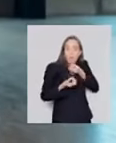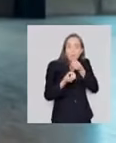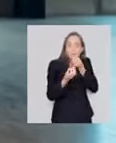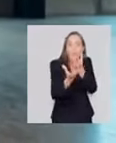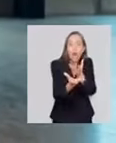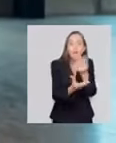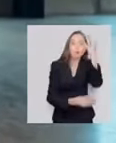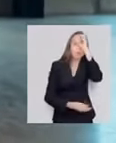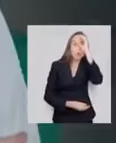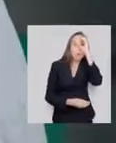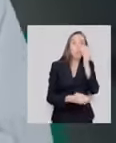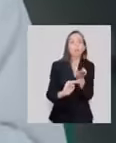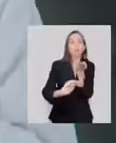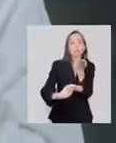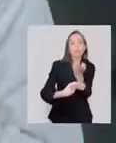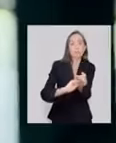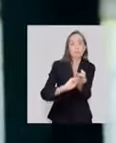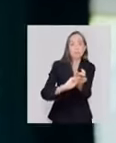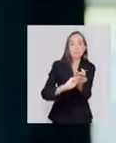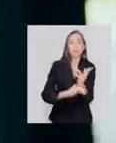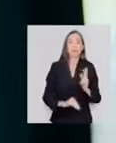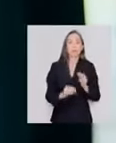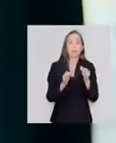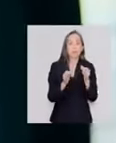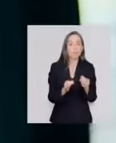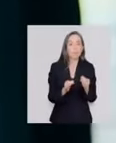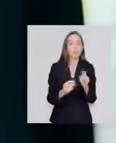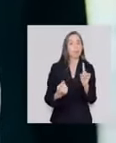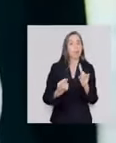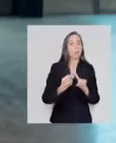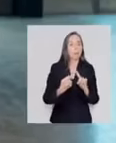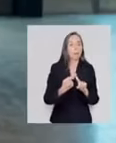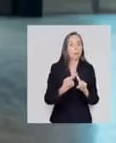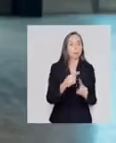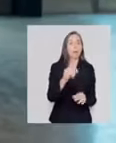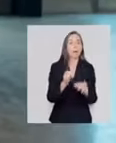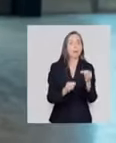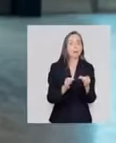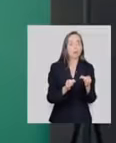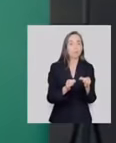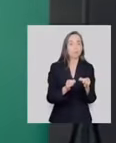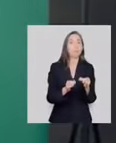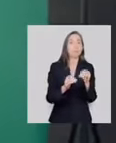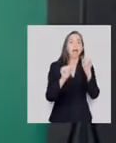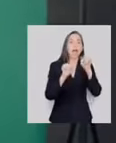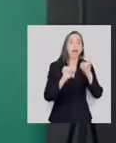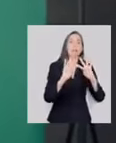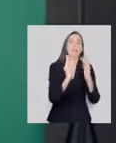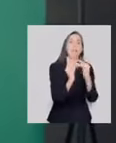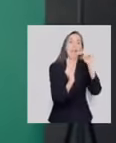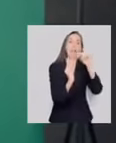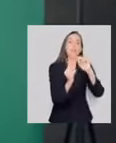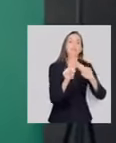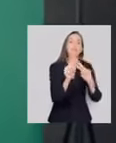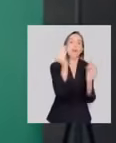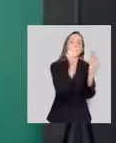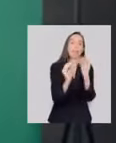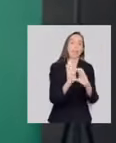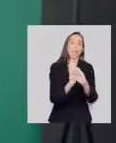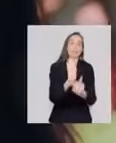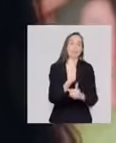su requerimiento de dignidad, participación y justicia a la Convención